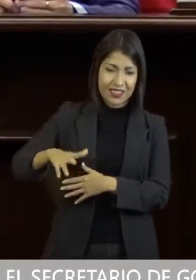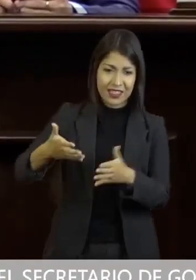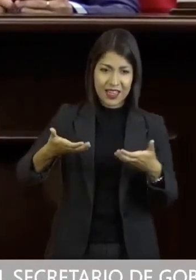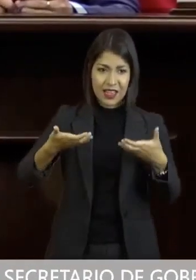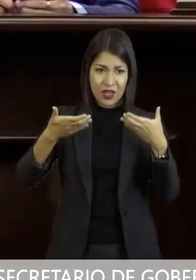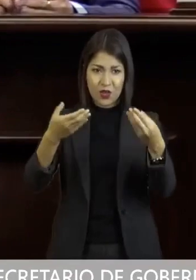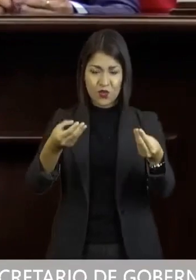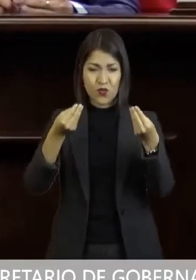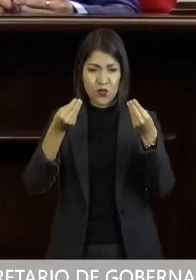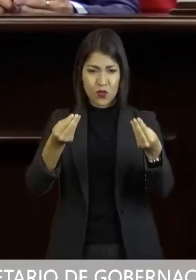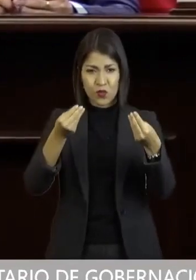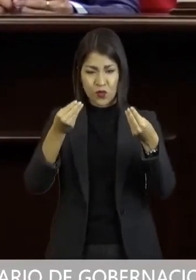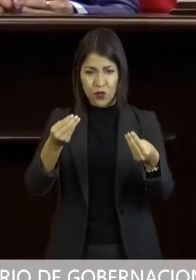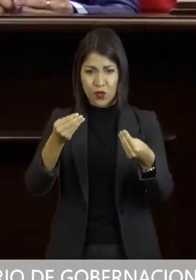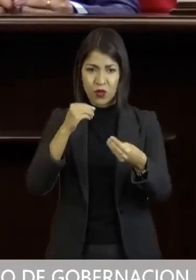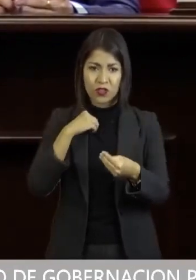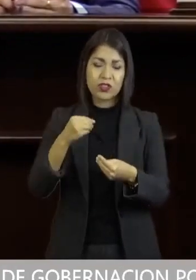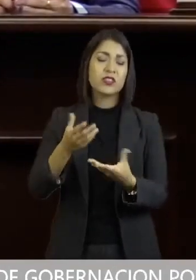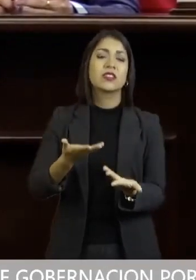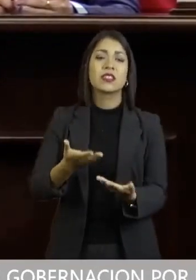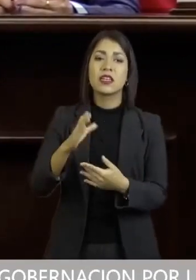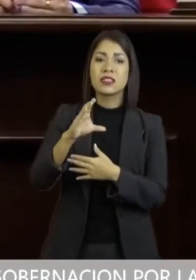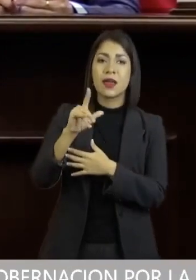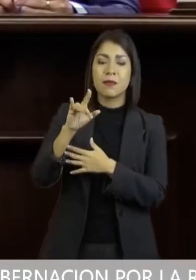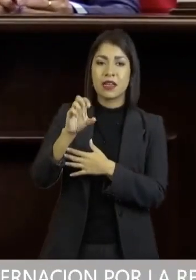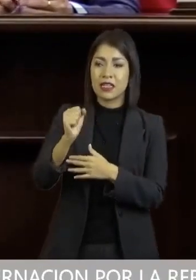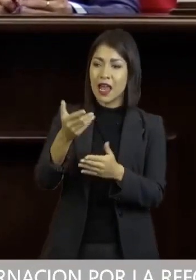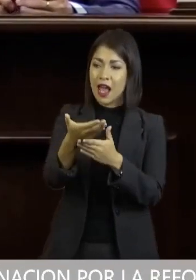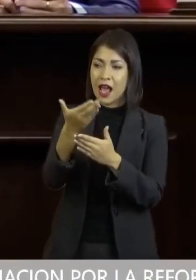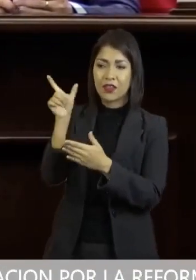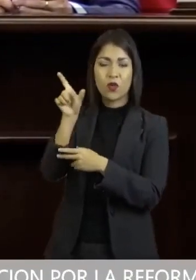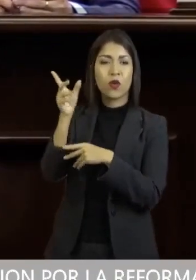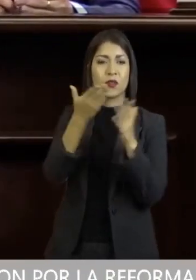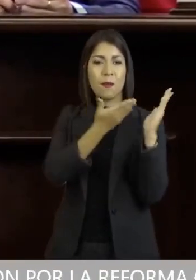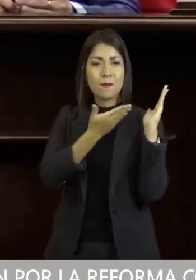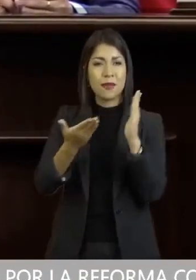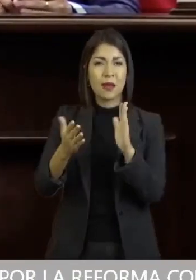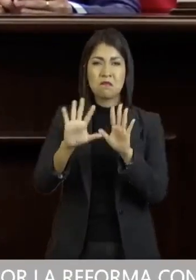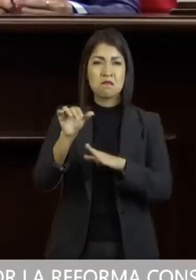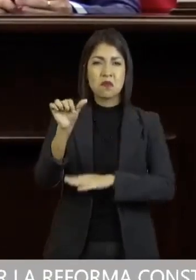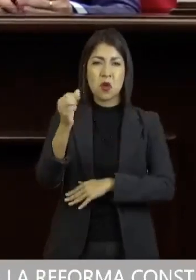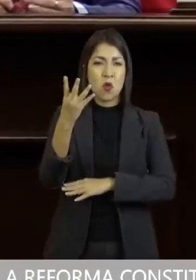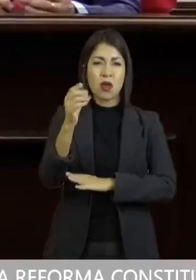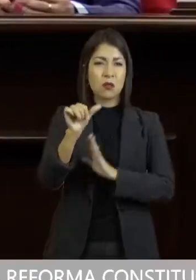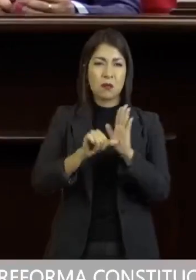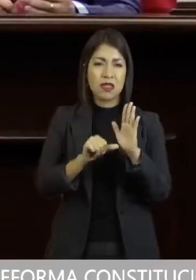llena de puras camelinas, y la anterior ocasión que vine, hace como 4 meses,